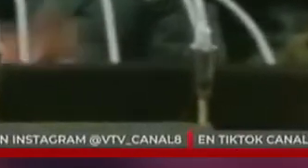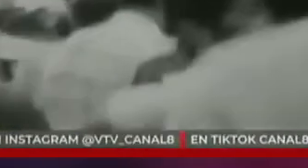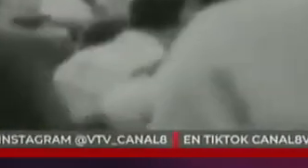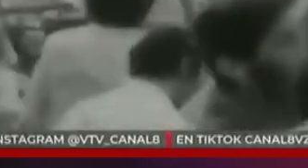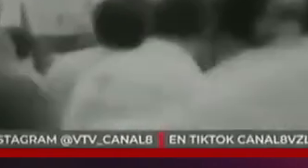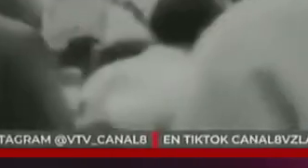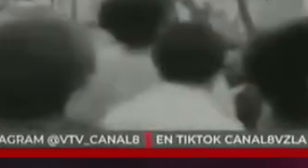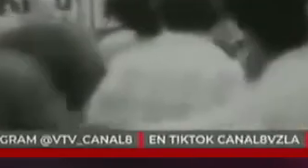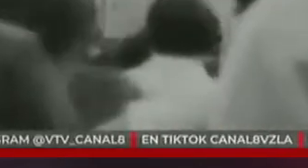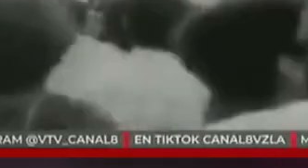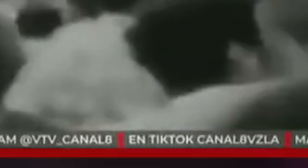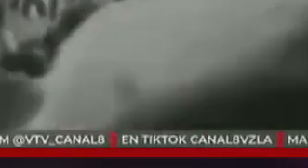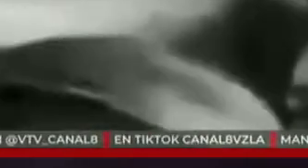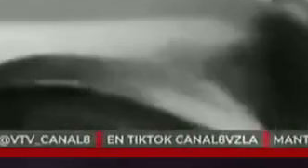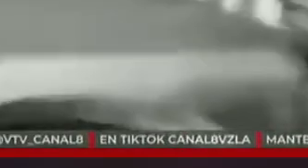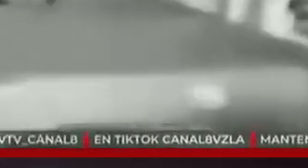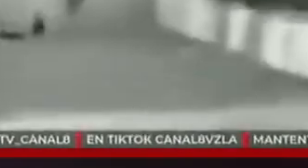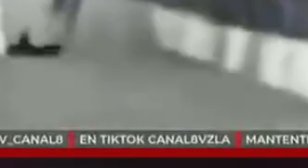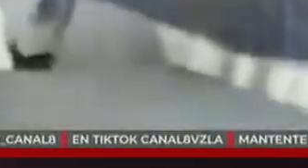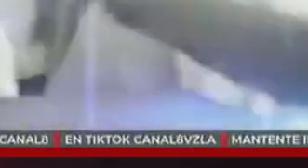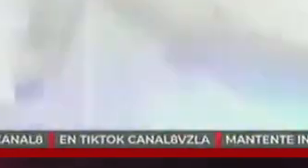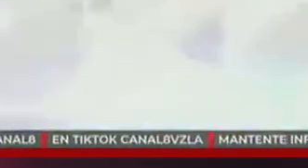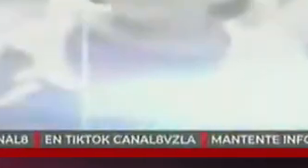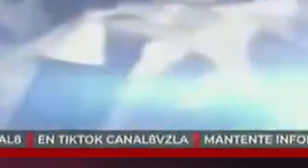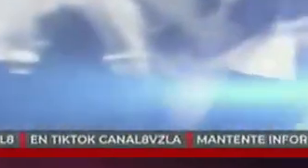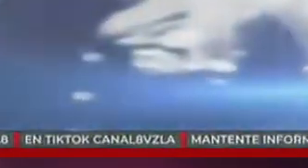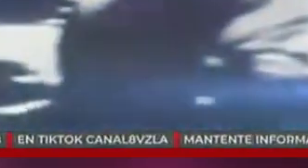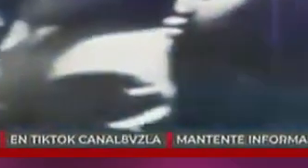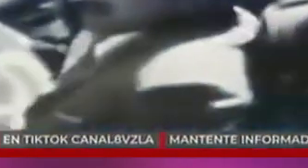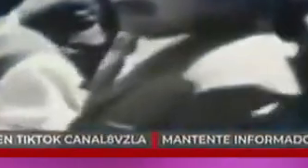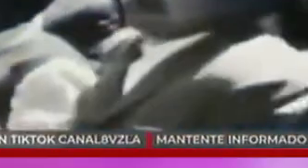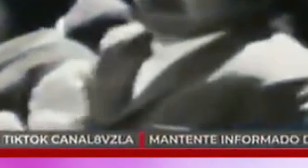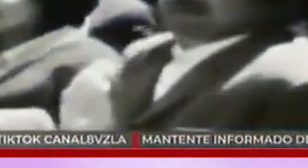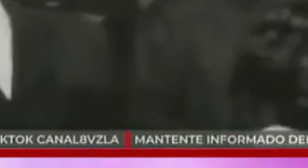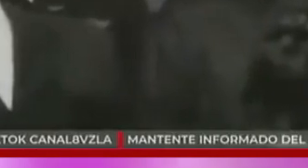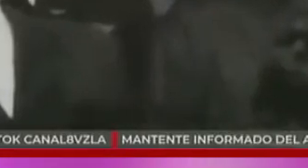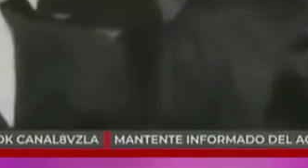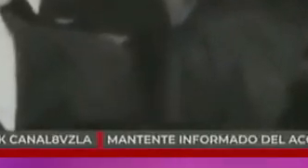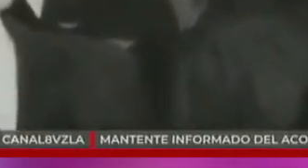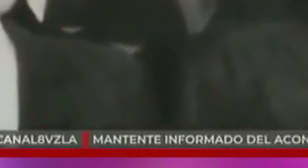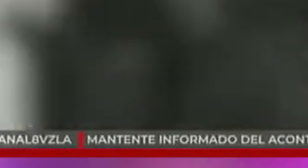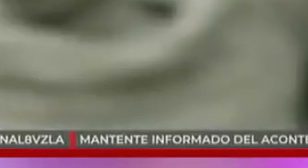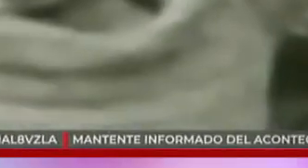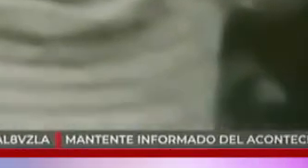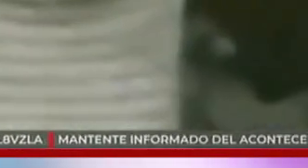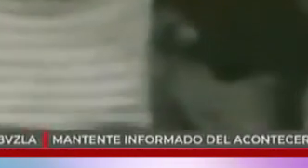burguesa, que algunos llaman la democracia liberal, de la democracia formal